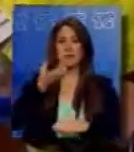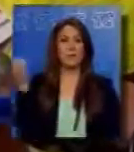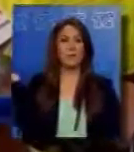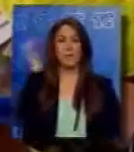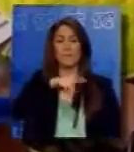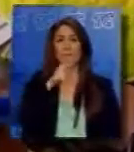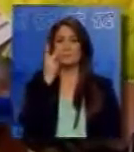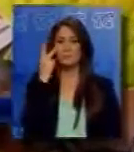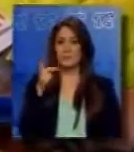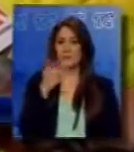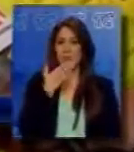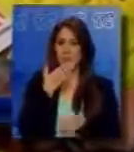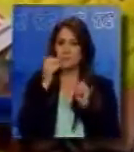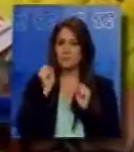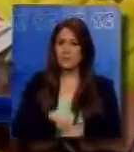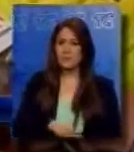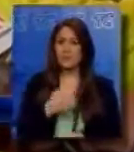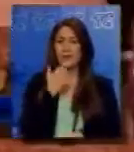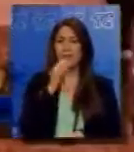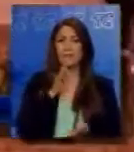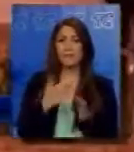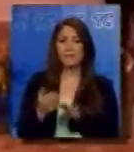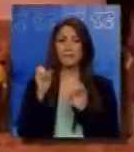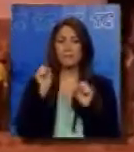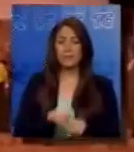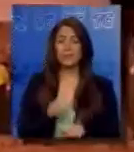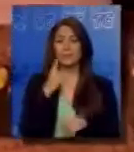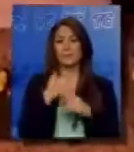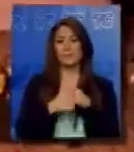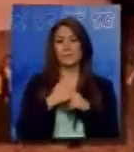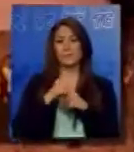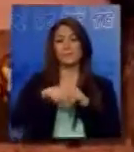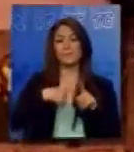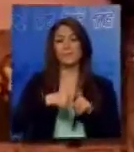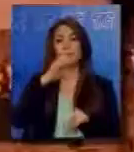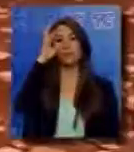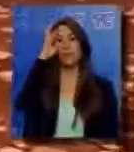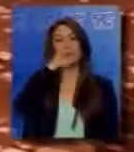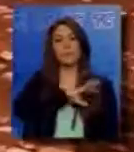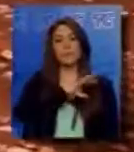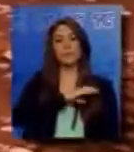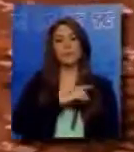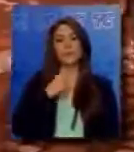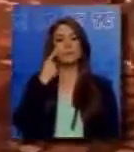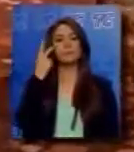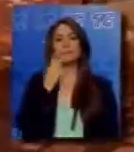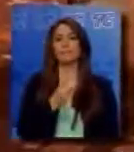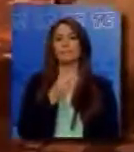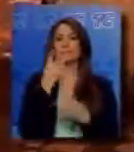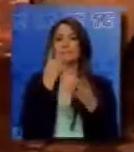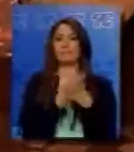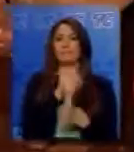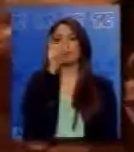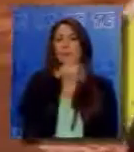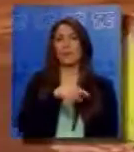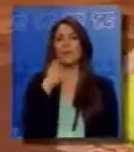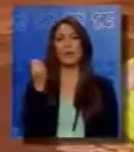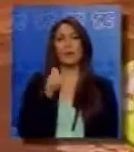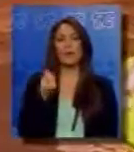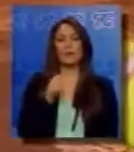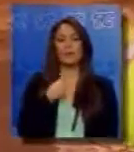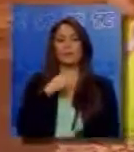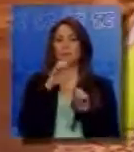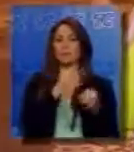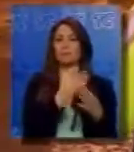conciencia. Miren, ese adoquín puede causar hasta una muerte. Luego de la confrontación entre policías y los manifestantes, se conoció de la retención de un menor por parte de la DINASED